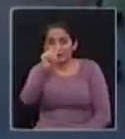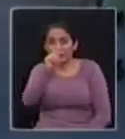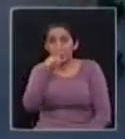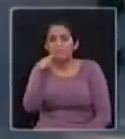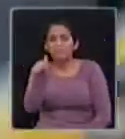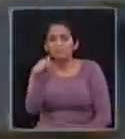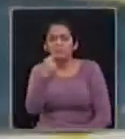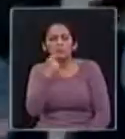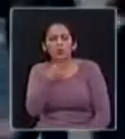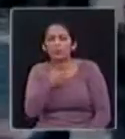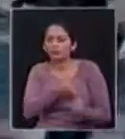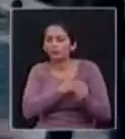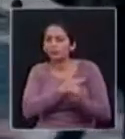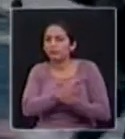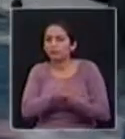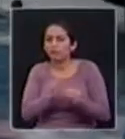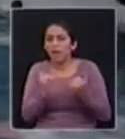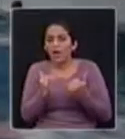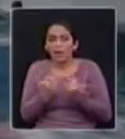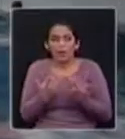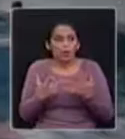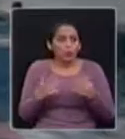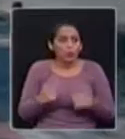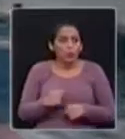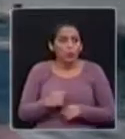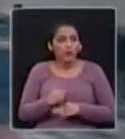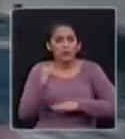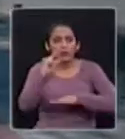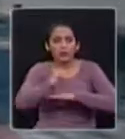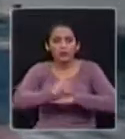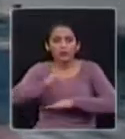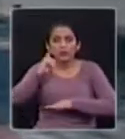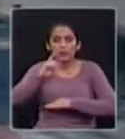al directorio para designar al nuevo funcionario. Hernán Samaniego, Telerama Noticias.